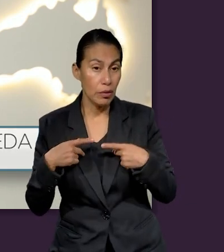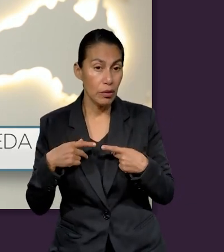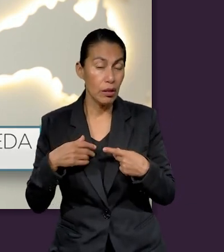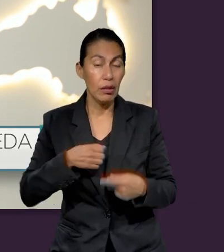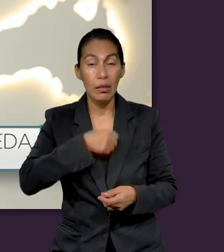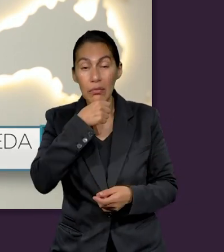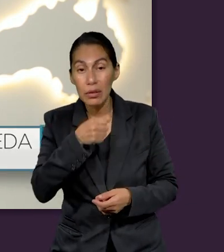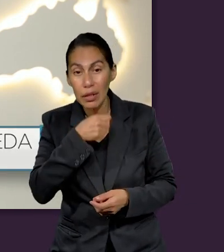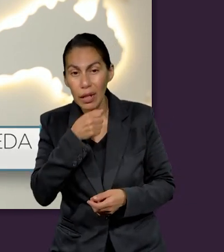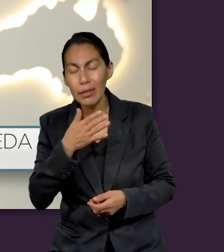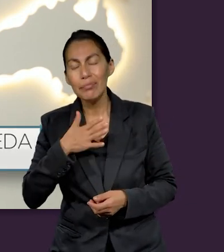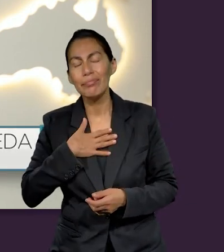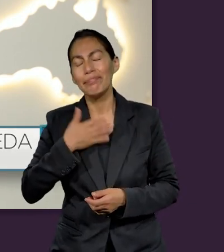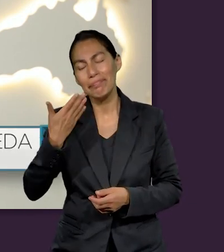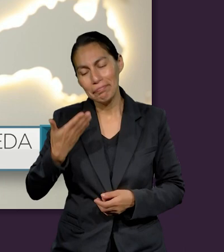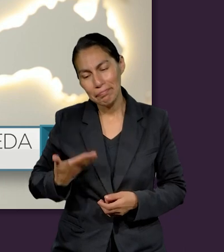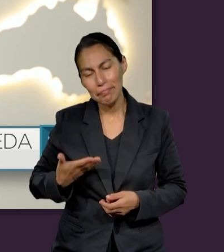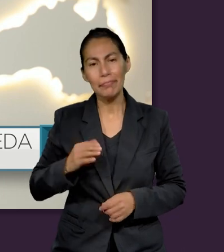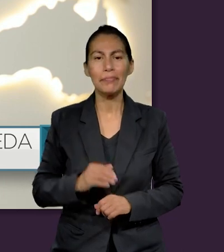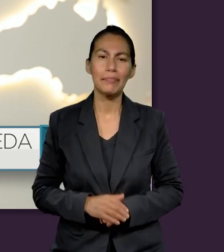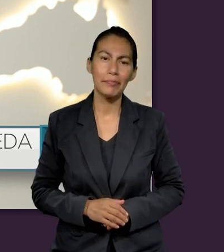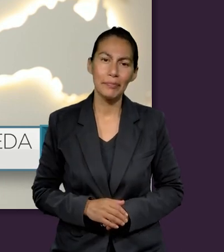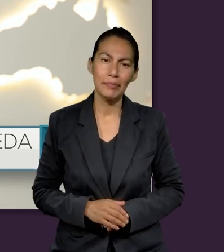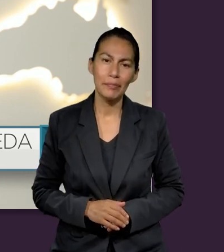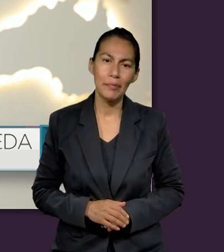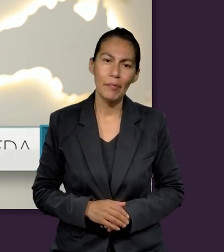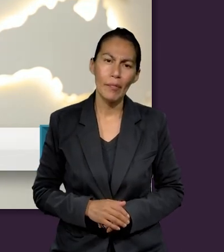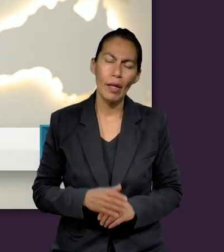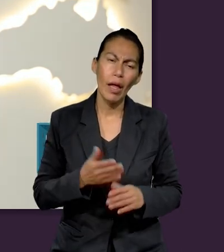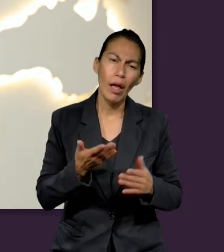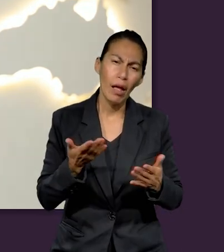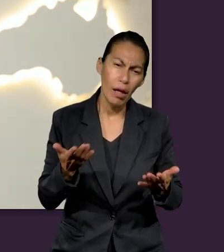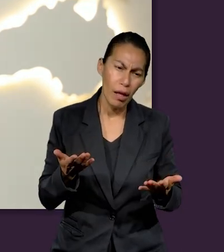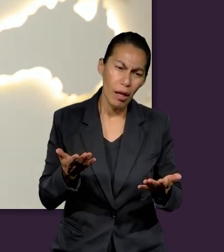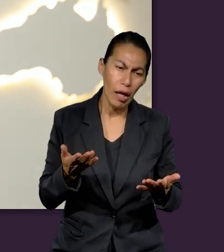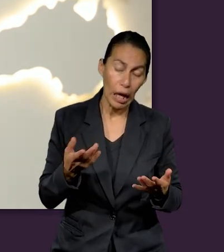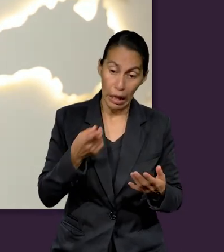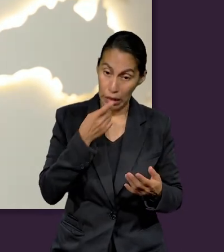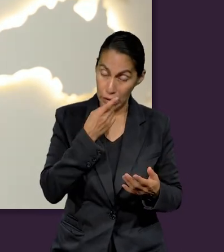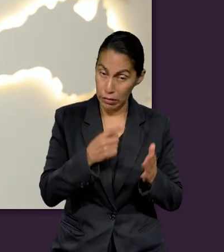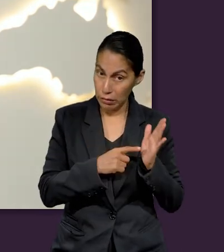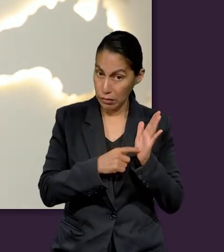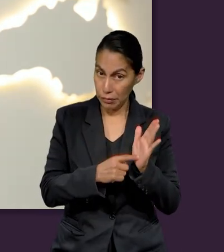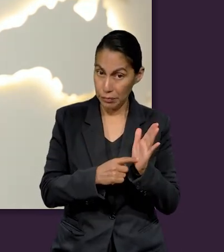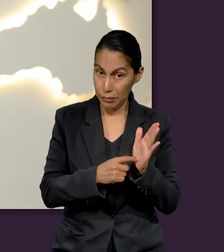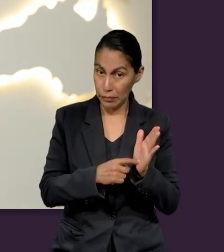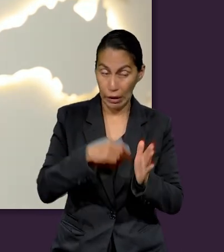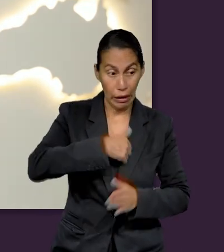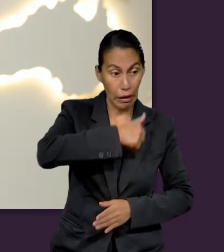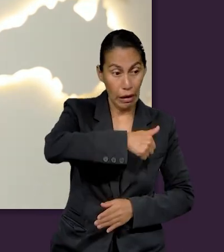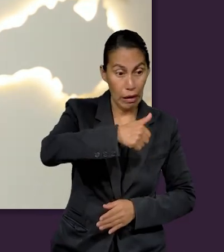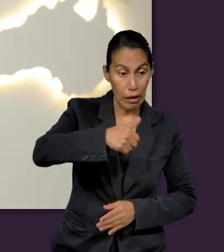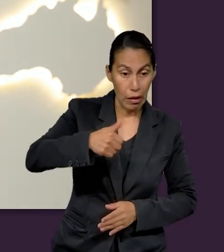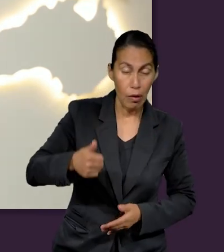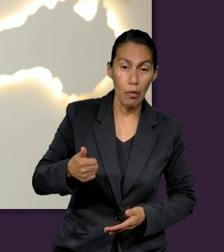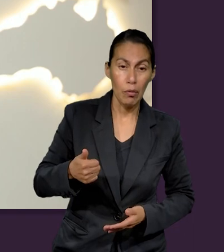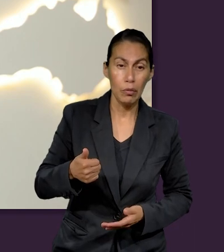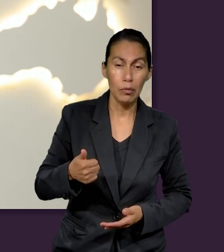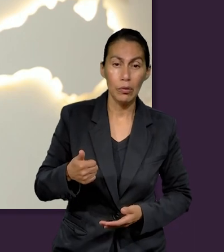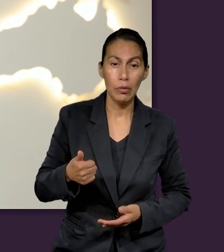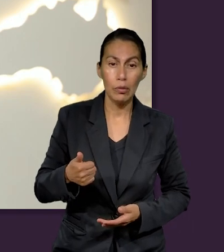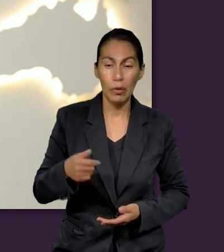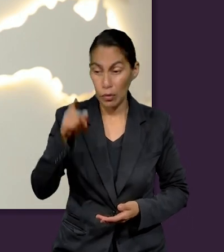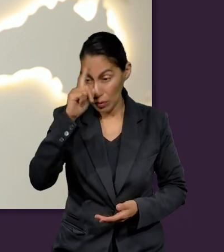adultos ahí me siento Pues aludido porque hay la invitación para que nosotros podamos